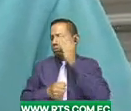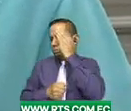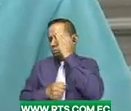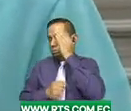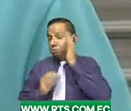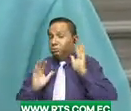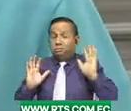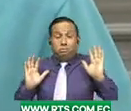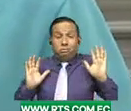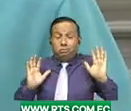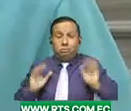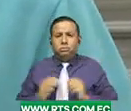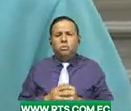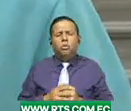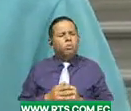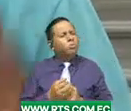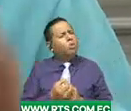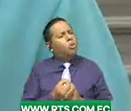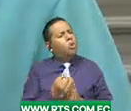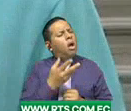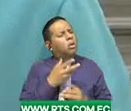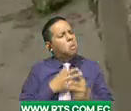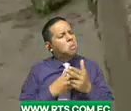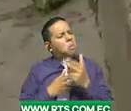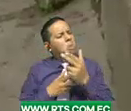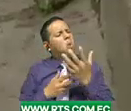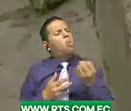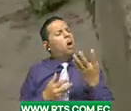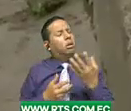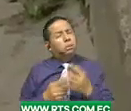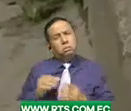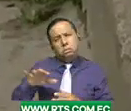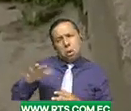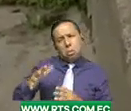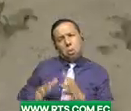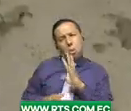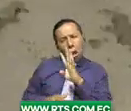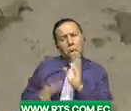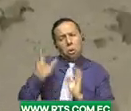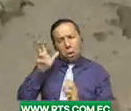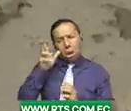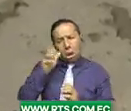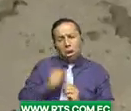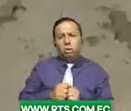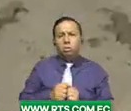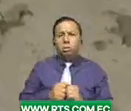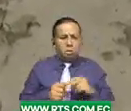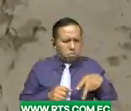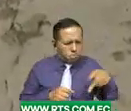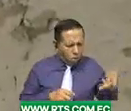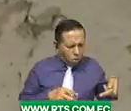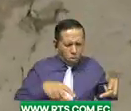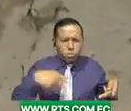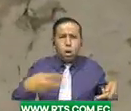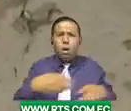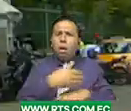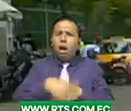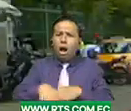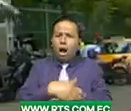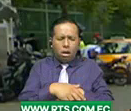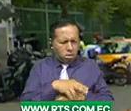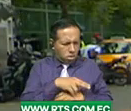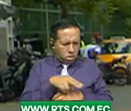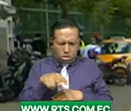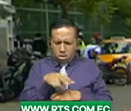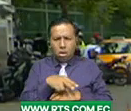no sé dónde serán ellos. ¿Cuántos tiros? Unos cuatro. Las víctimas quedaron tendidas en la calle y fueron los propios moradores del sector